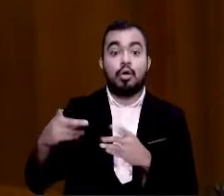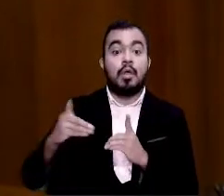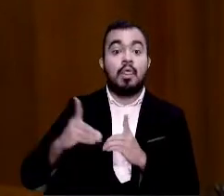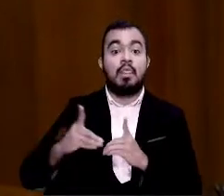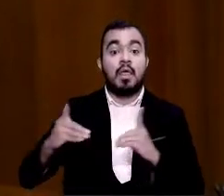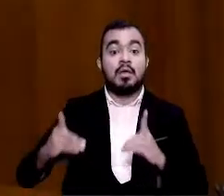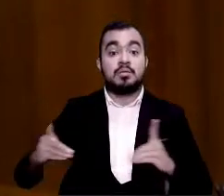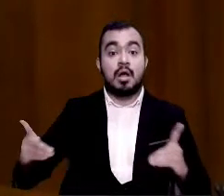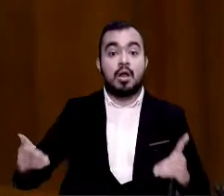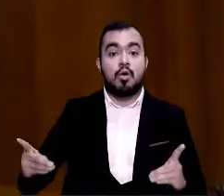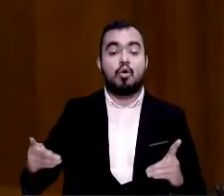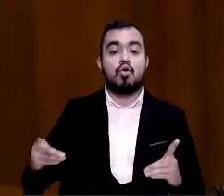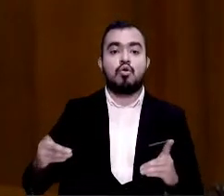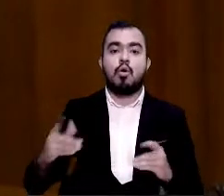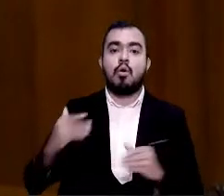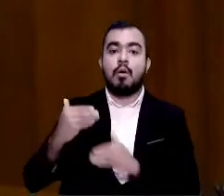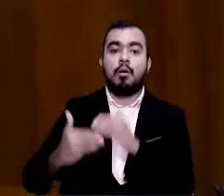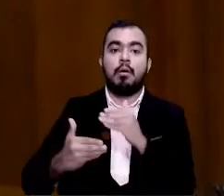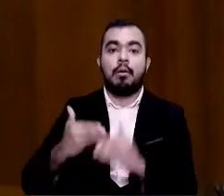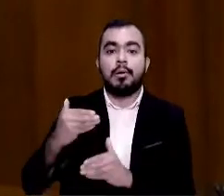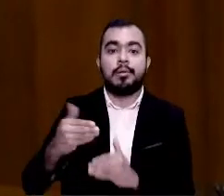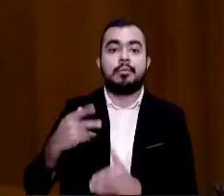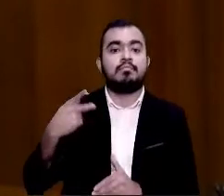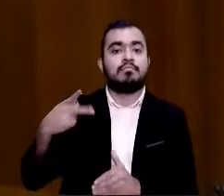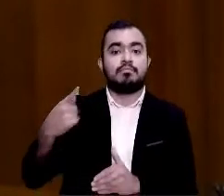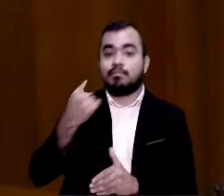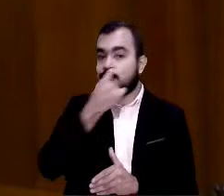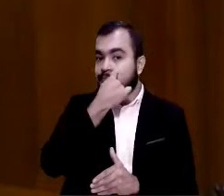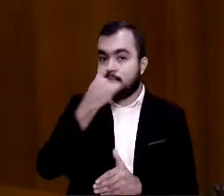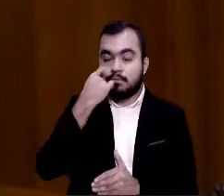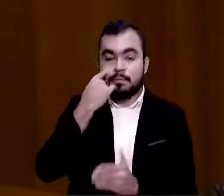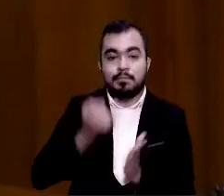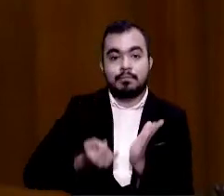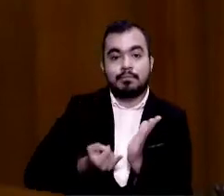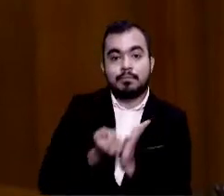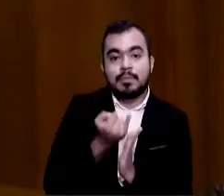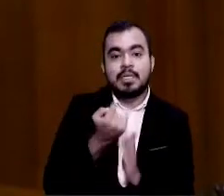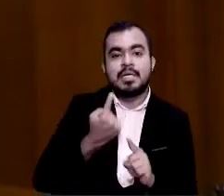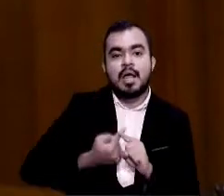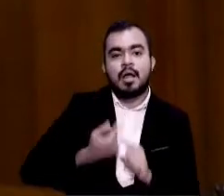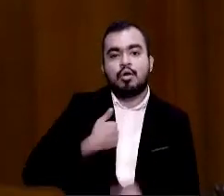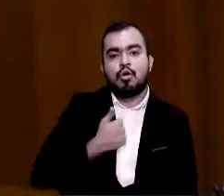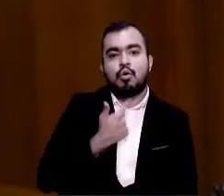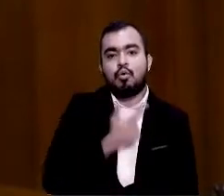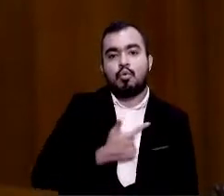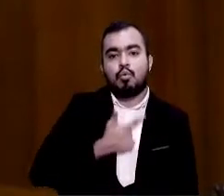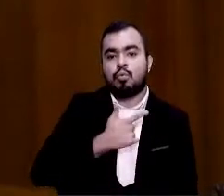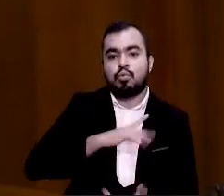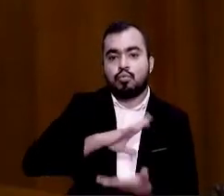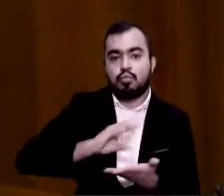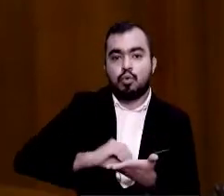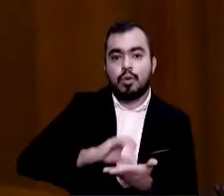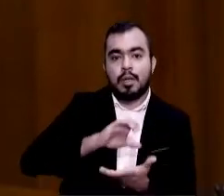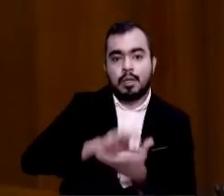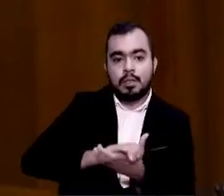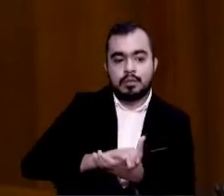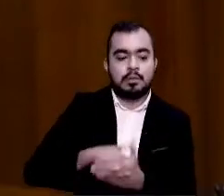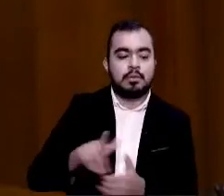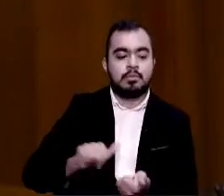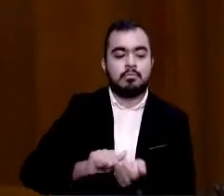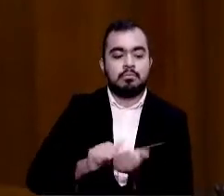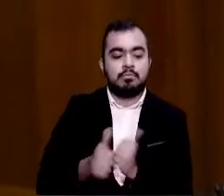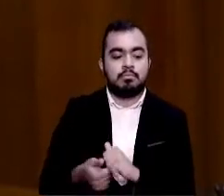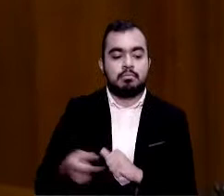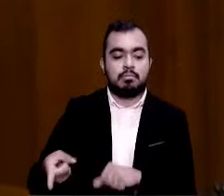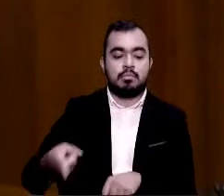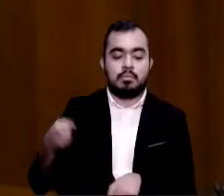y les niegan su derecho de elegir con quién casarse y en qué momento hacerlo, y las expone a quedar embarazadas antes de que